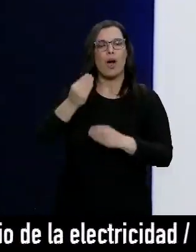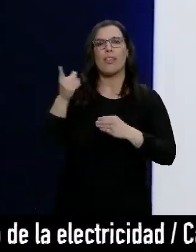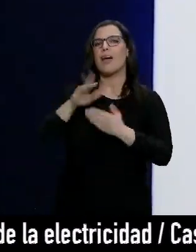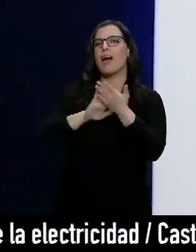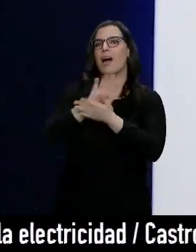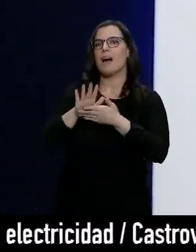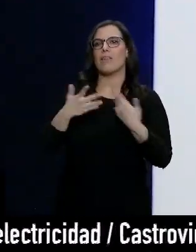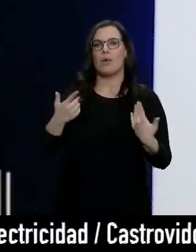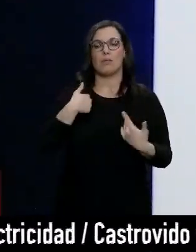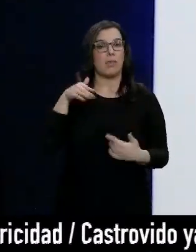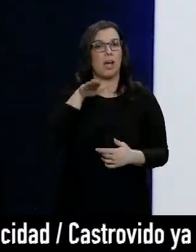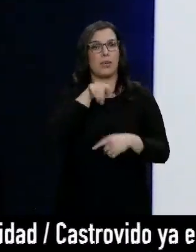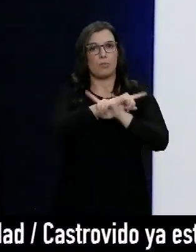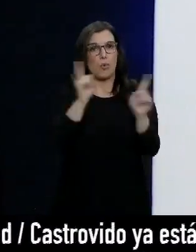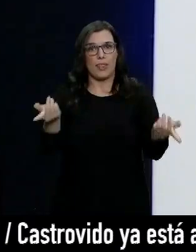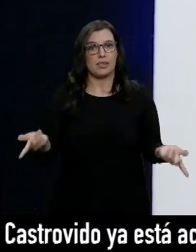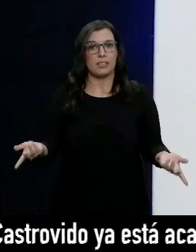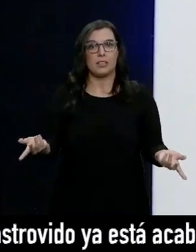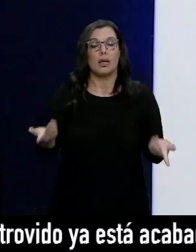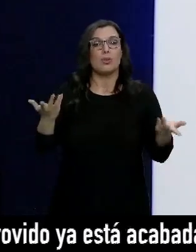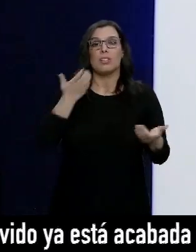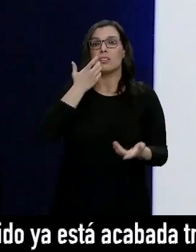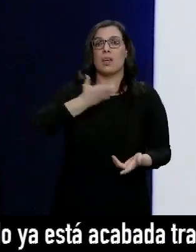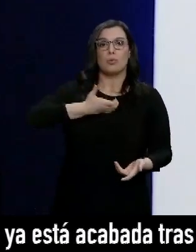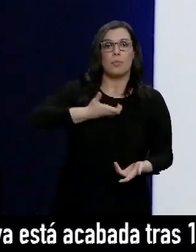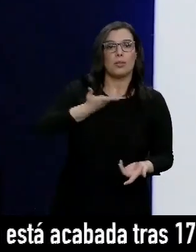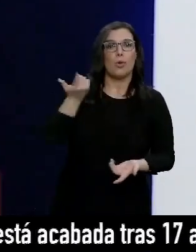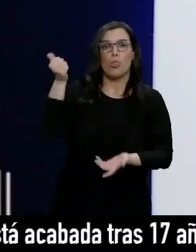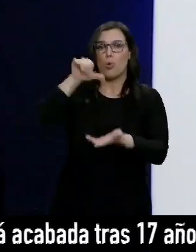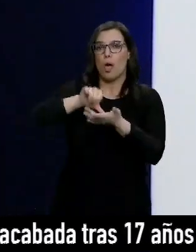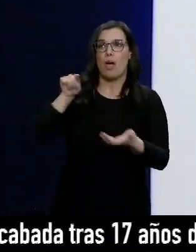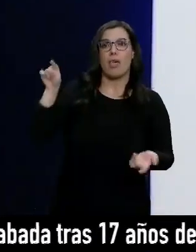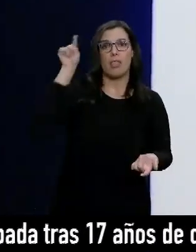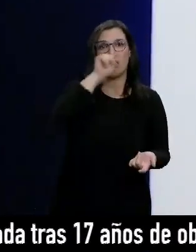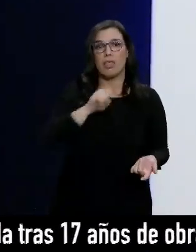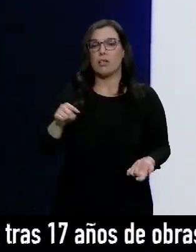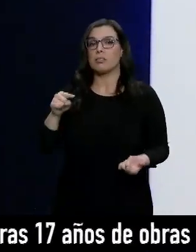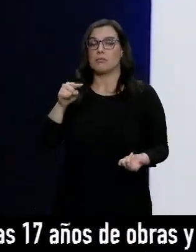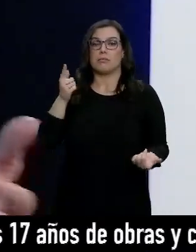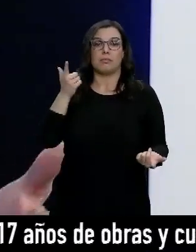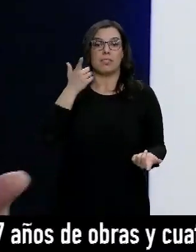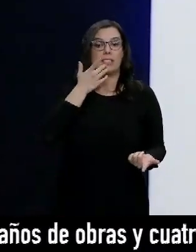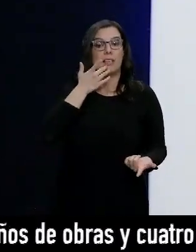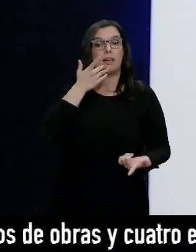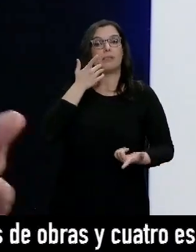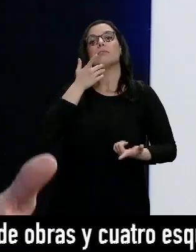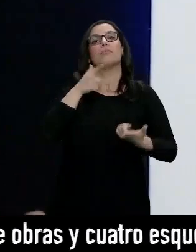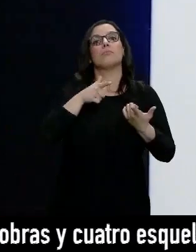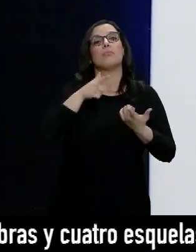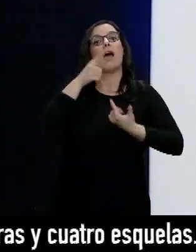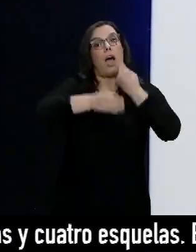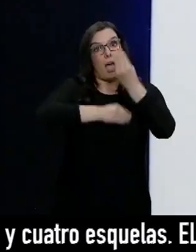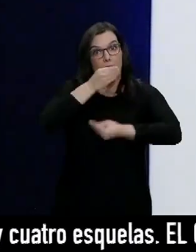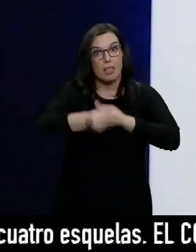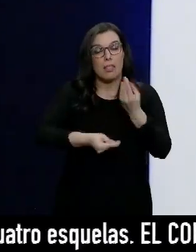cabalgatas estaban prohibidas, por tanto, todos aquellos ayuntamientos y ciudades que adoptaron decisiones de